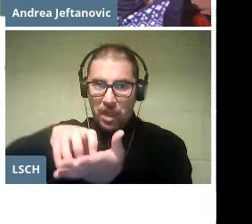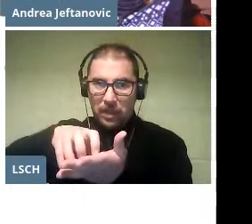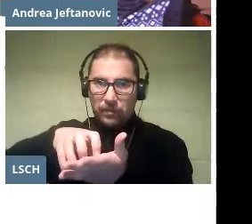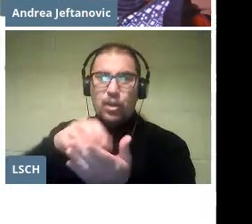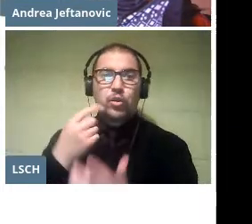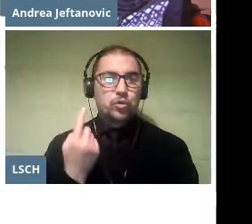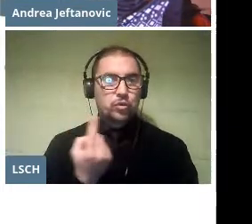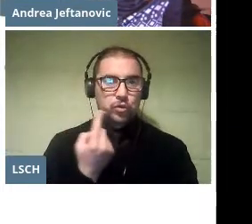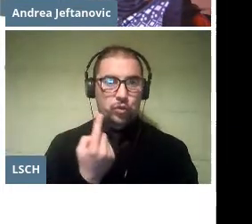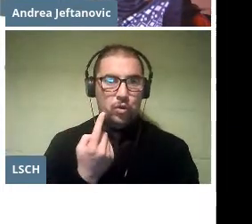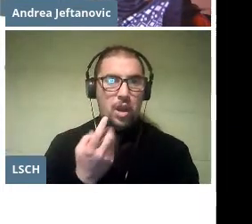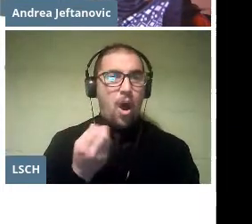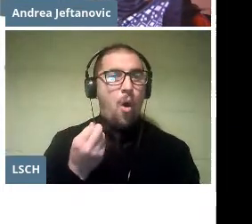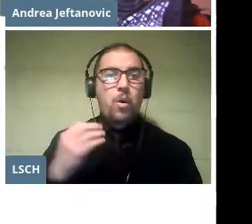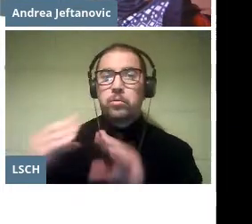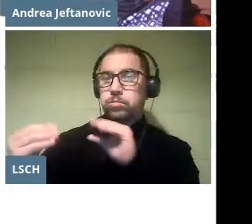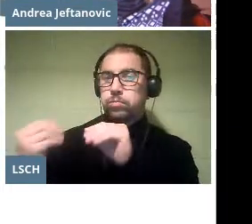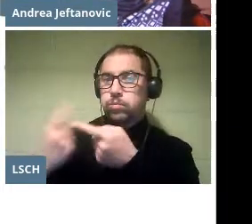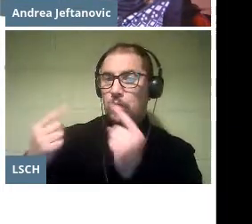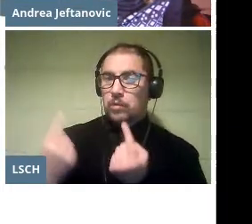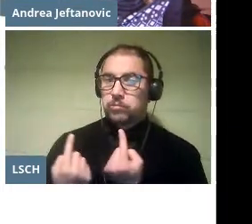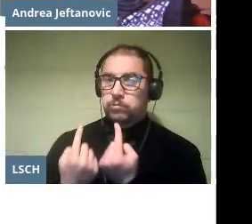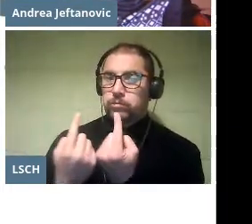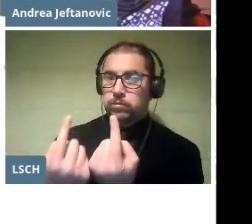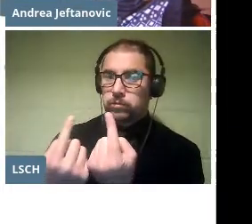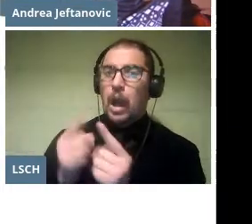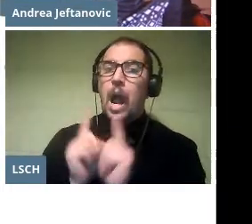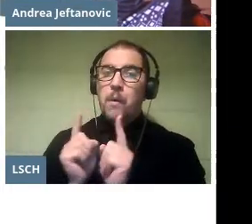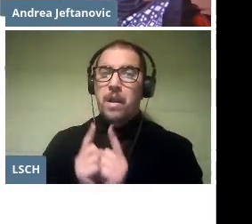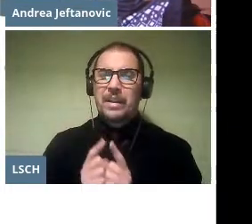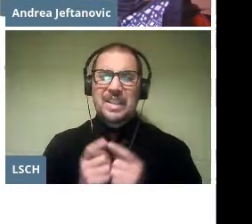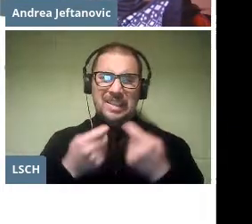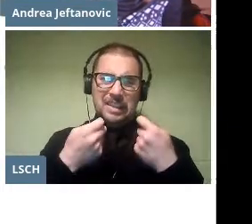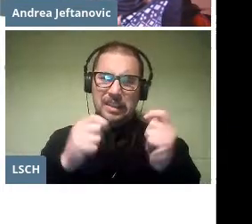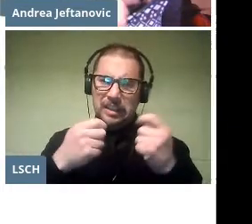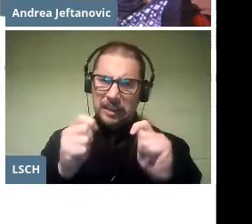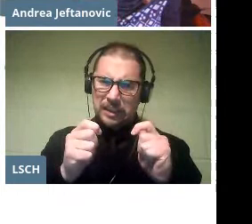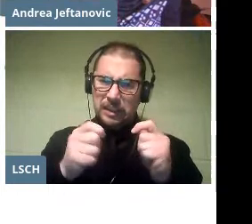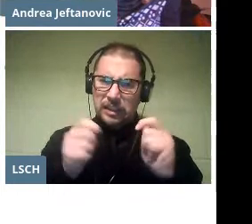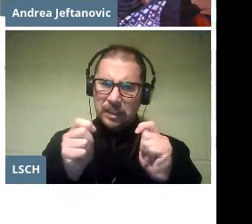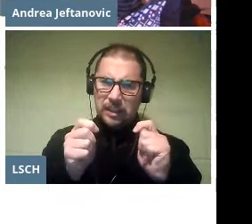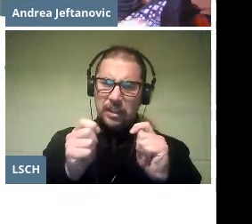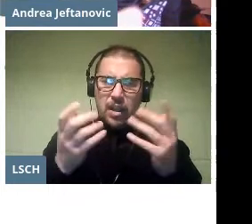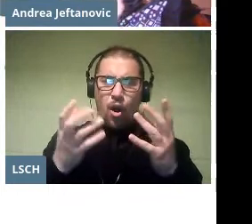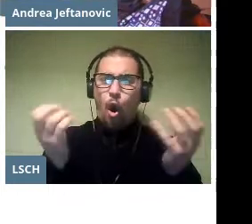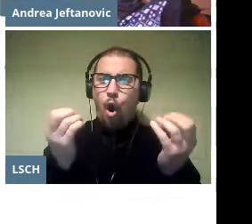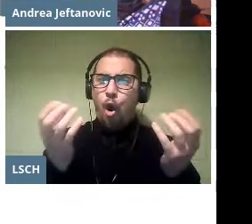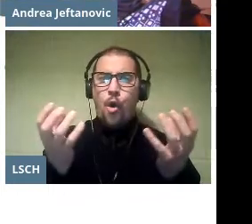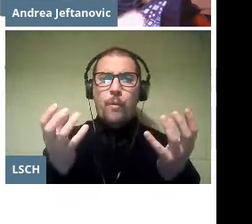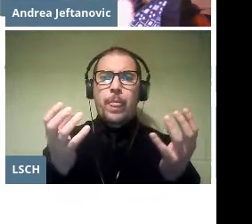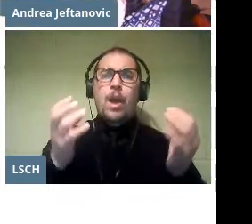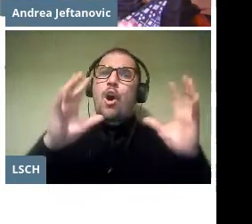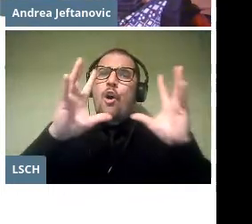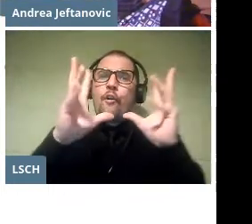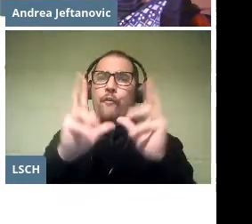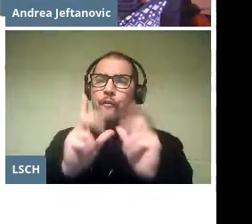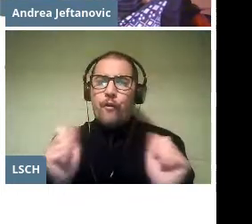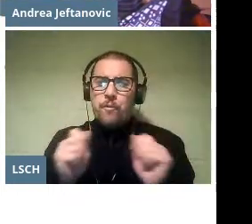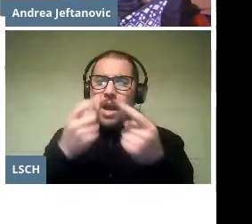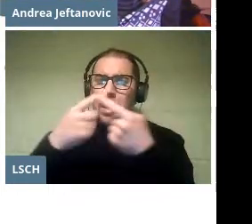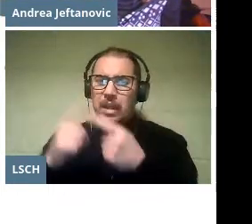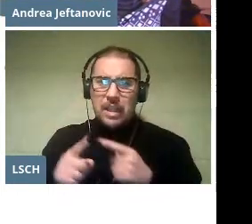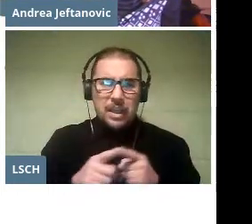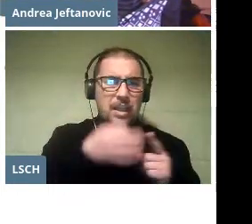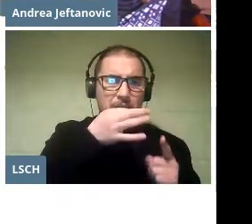sola o en diálogo con otros. A veces se trató de formas alternativas de la construcción del relato de